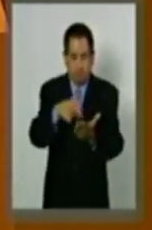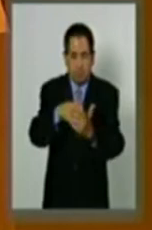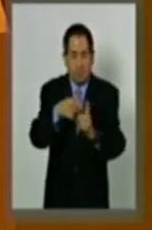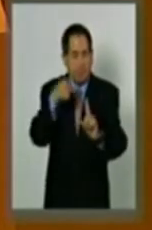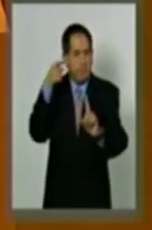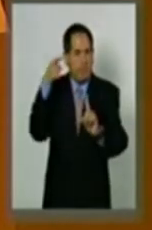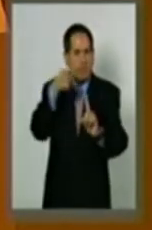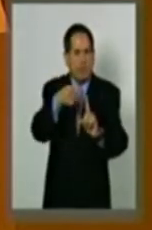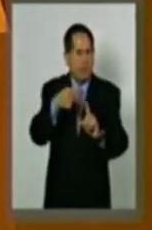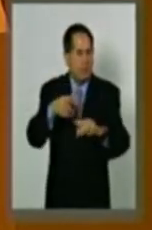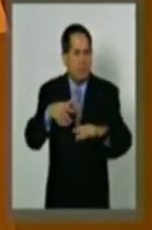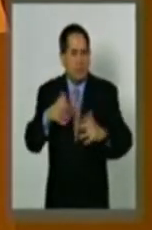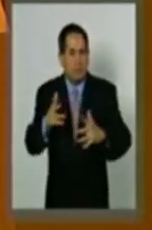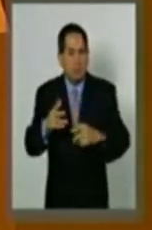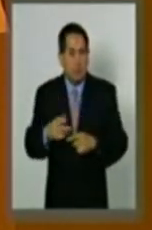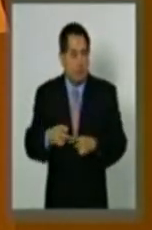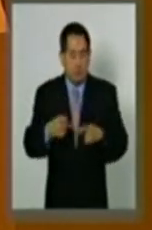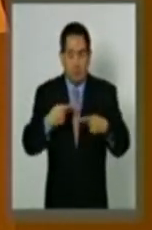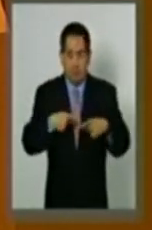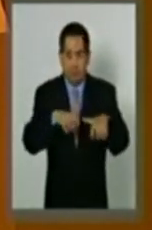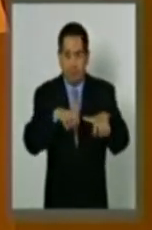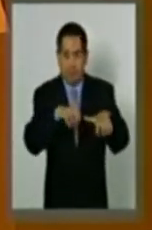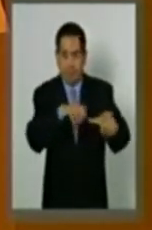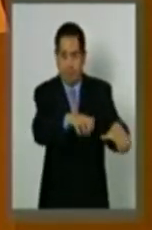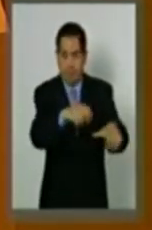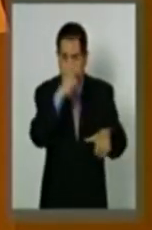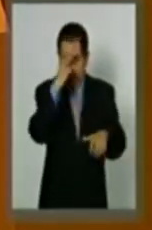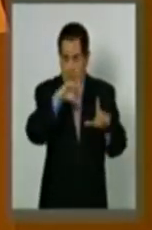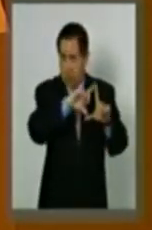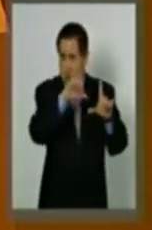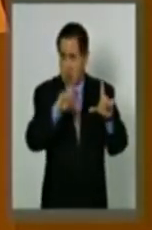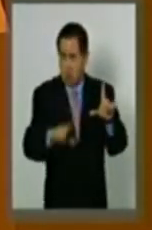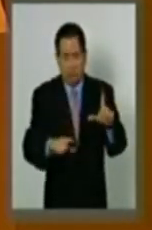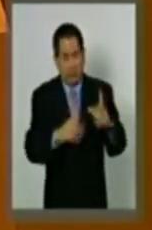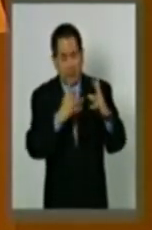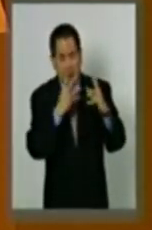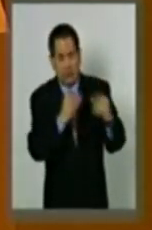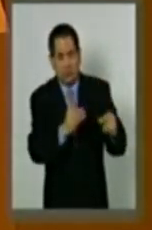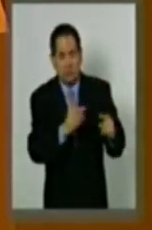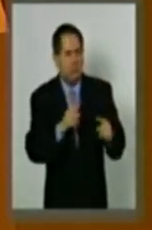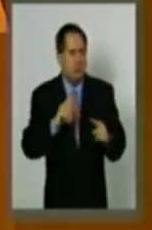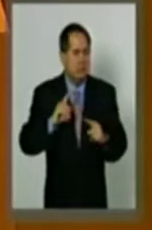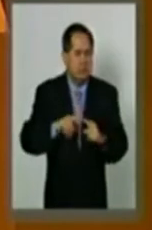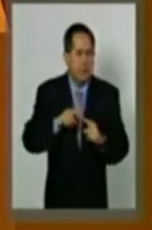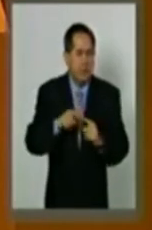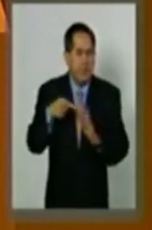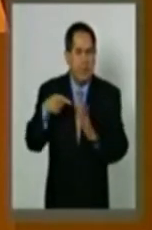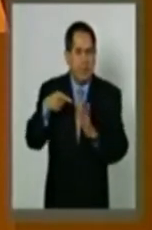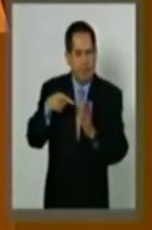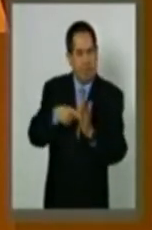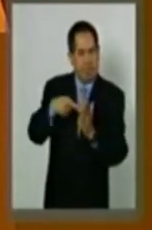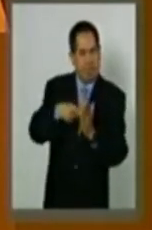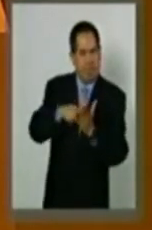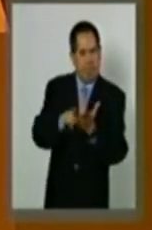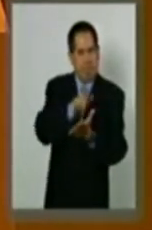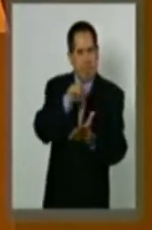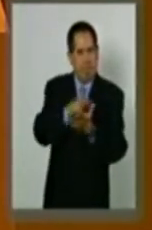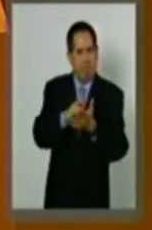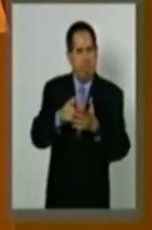es garantizar que toda la población de nuestro país se rija por el principio rector, que